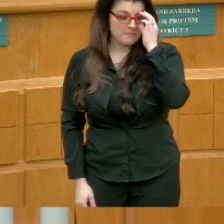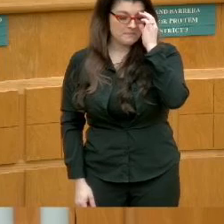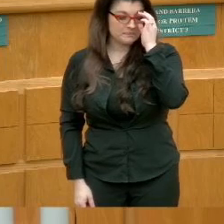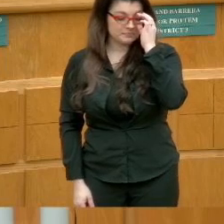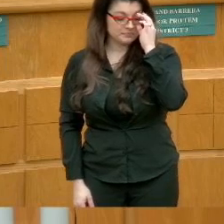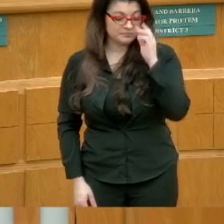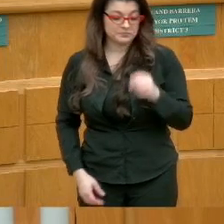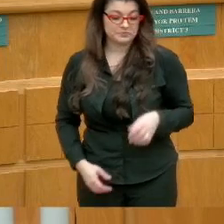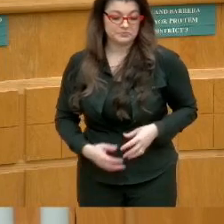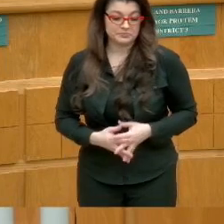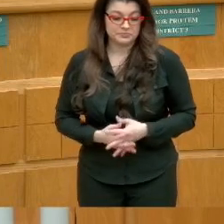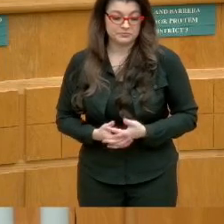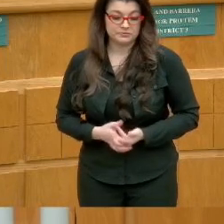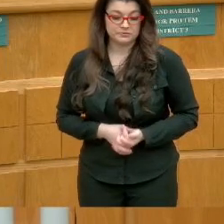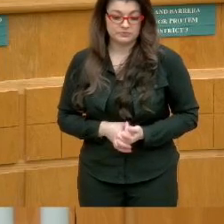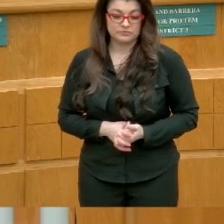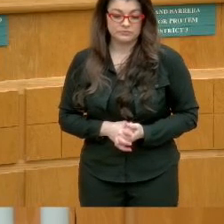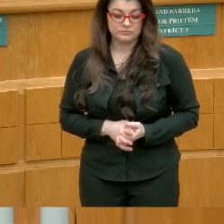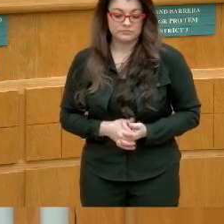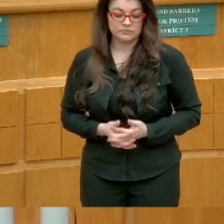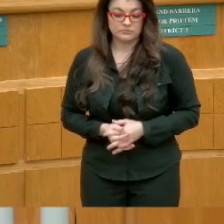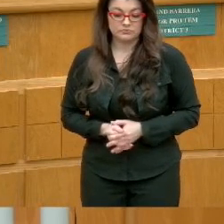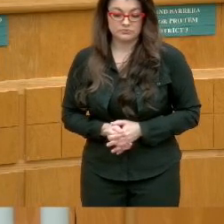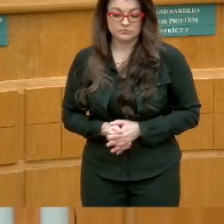512-883-2400 o visite la dirección